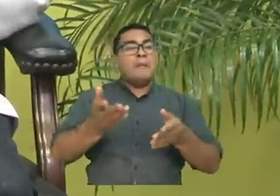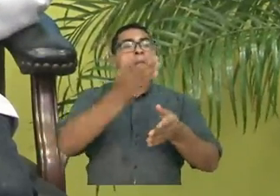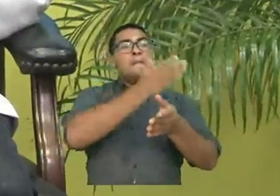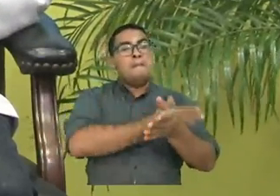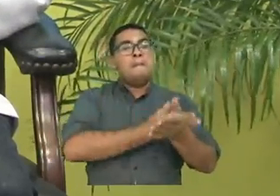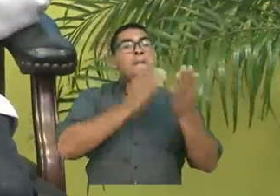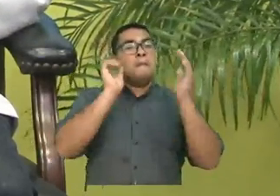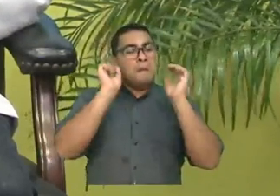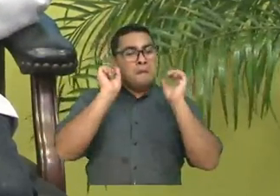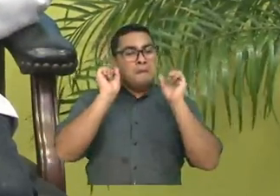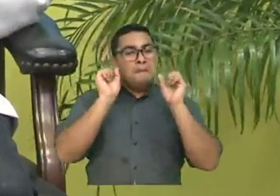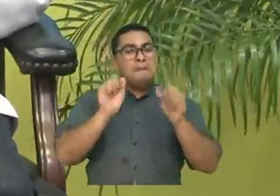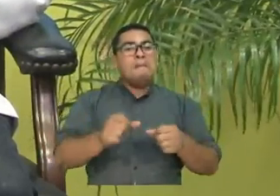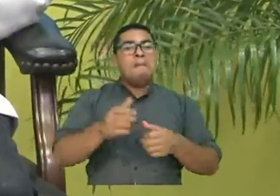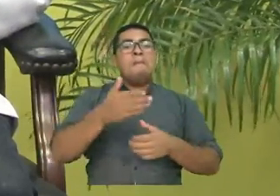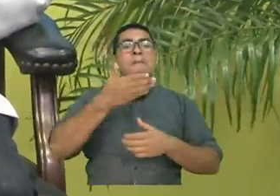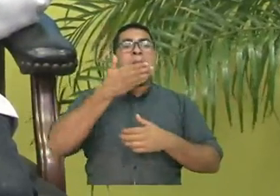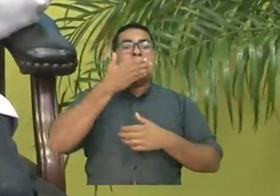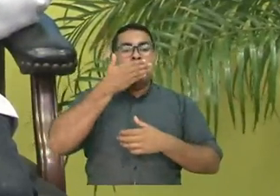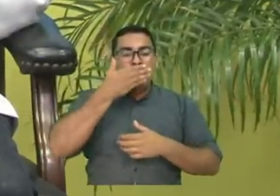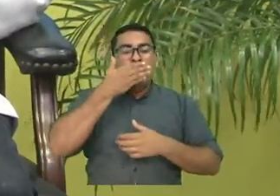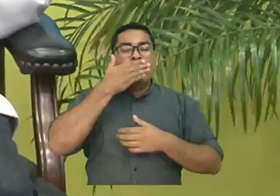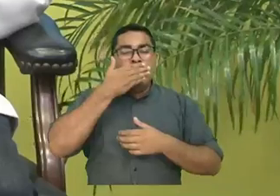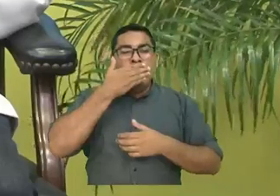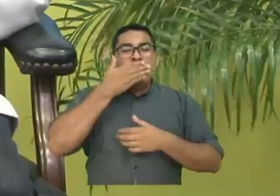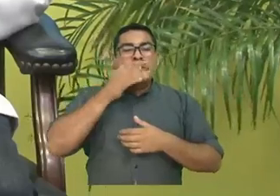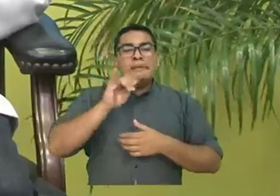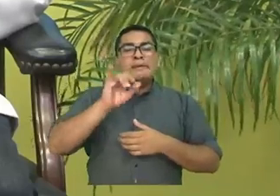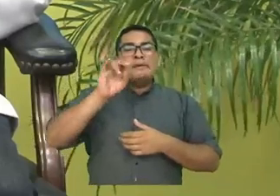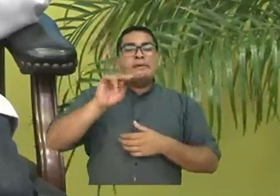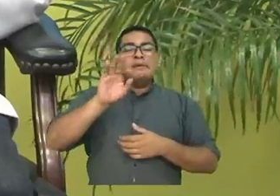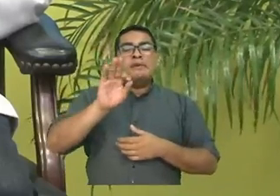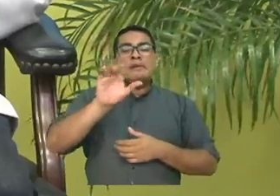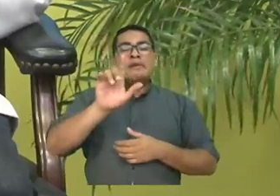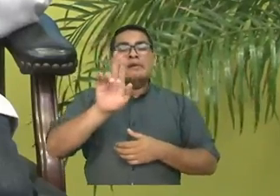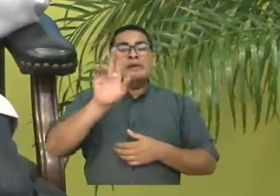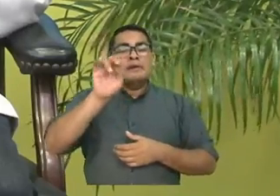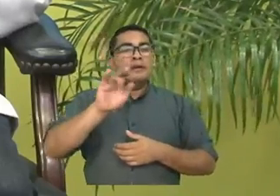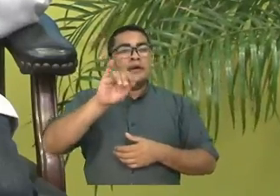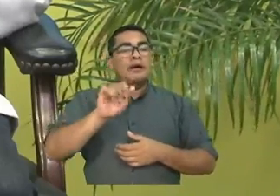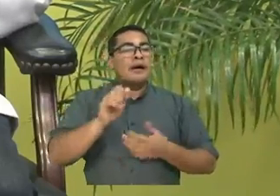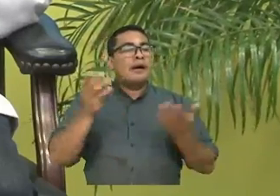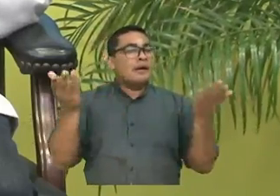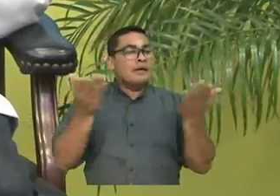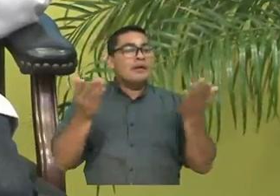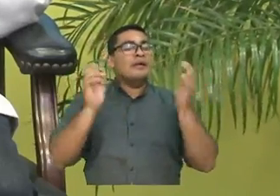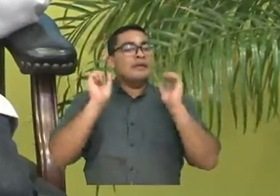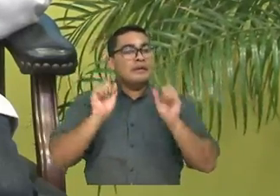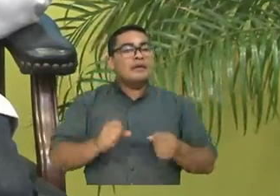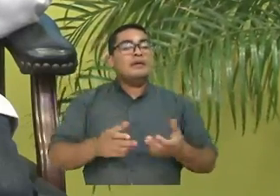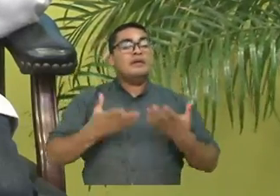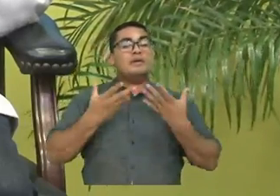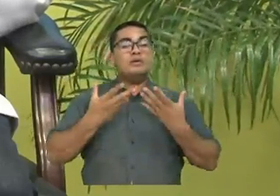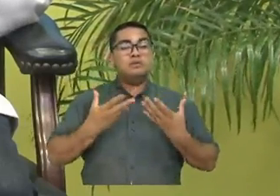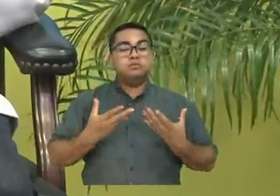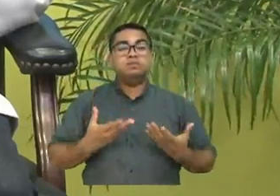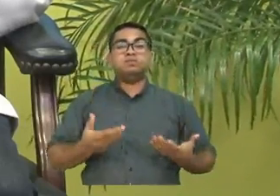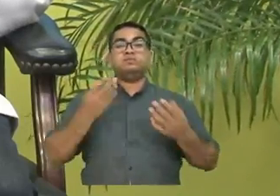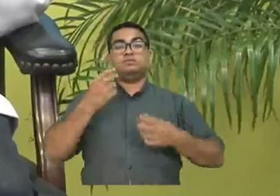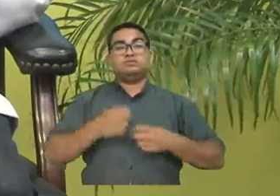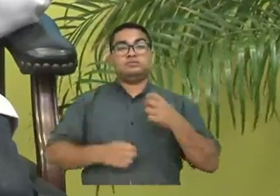provocan otro tipo de virus. El virus de la influenza comienza con una infección respiratoria de vías superiores y después puede dar un